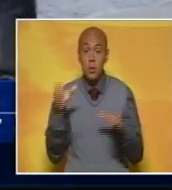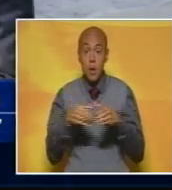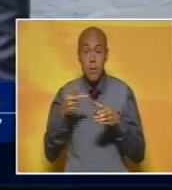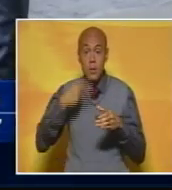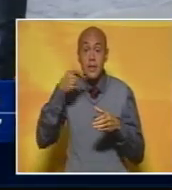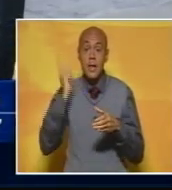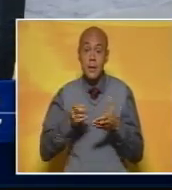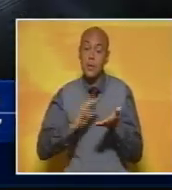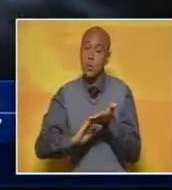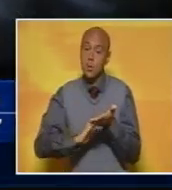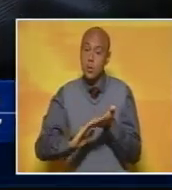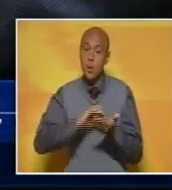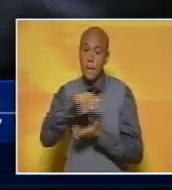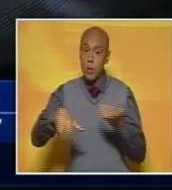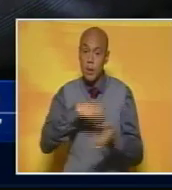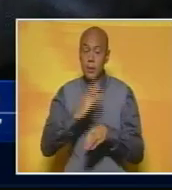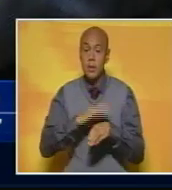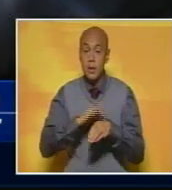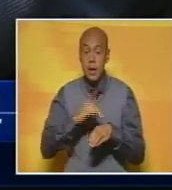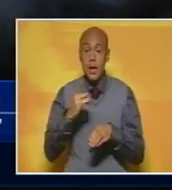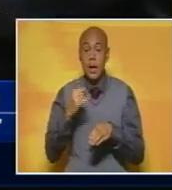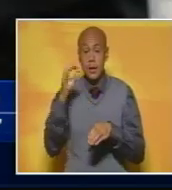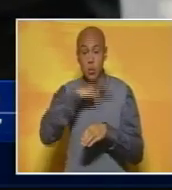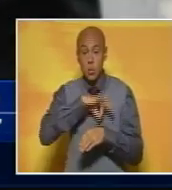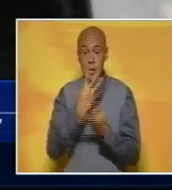en los problemas que afectan directamente a la sociedad.